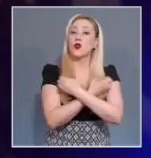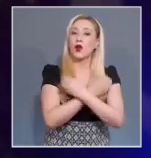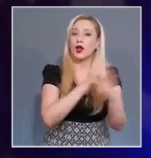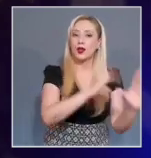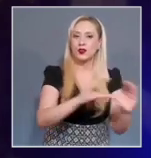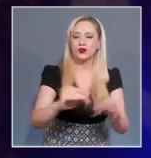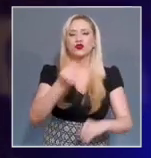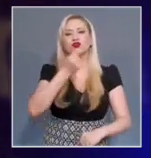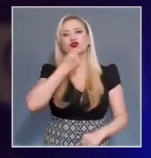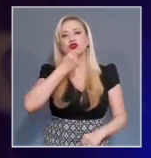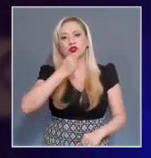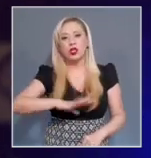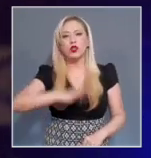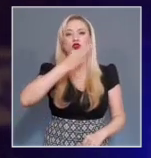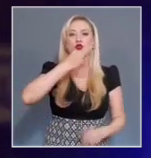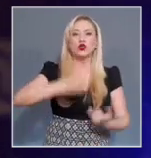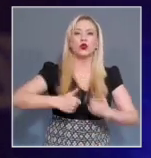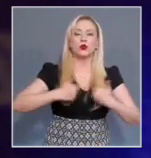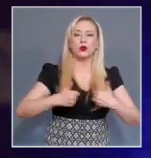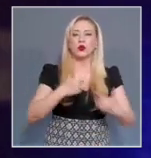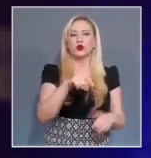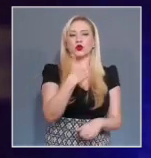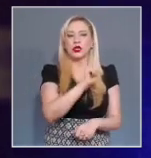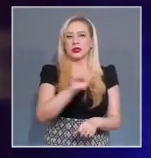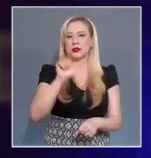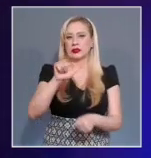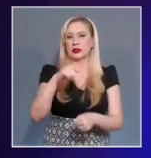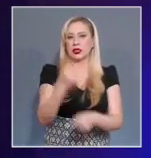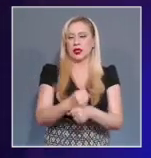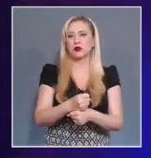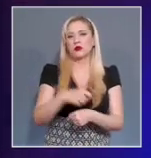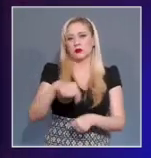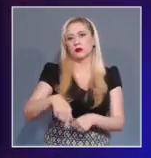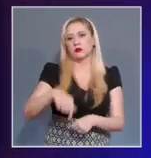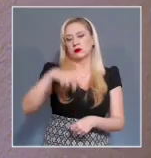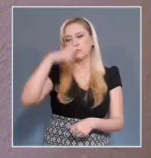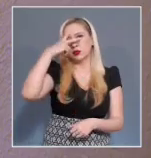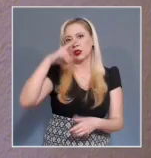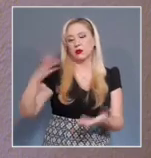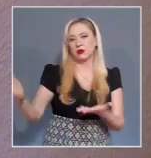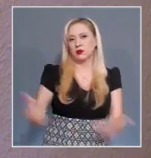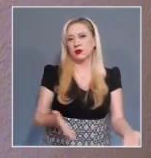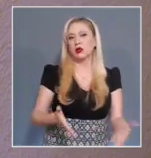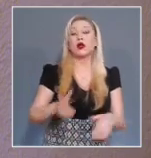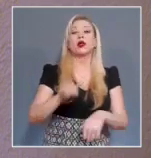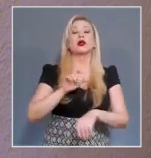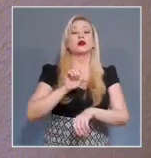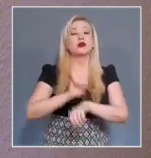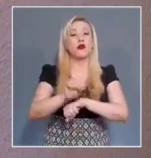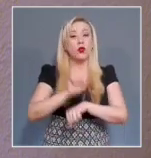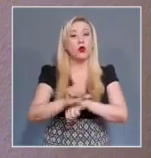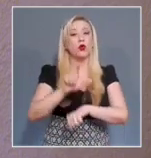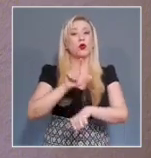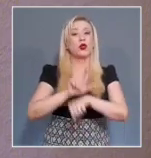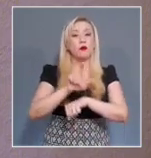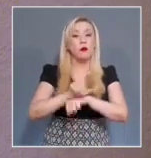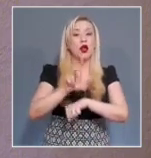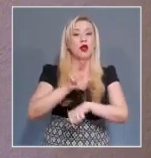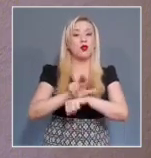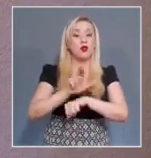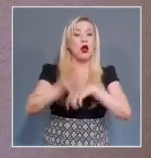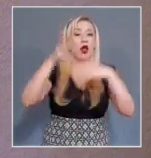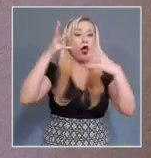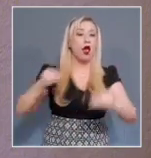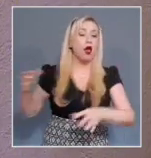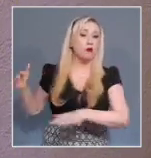adolescentes y familias migrantes en nuestro país, El Salvador, Guatemala y Honduras. Con la esperanza de que esto nos ayude a